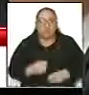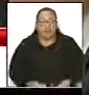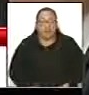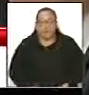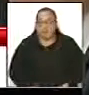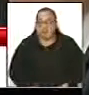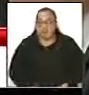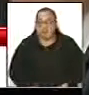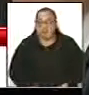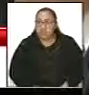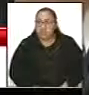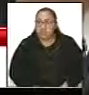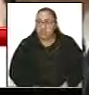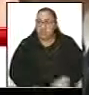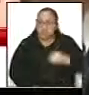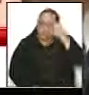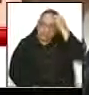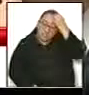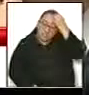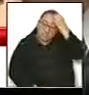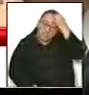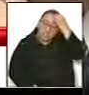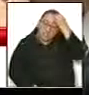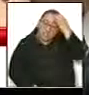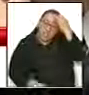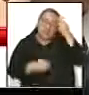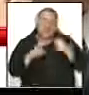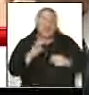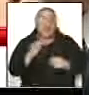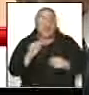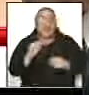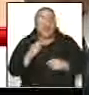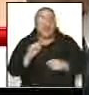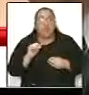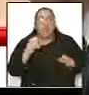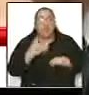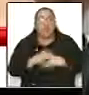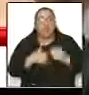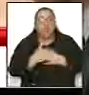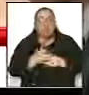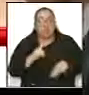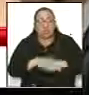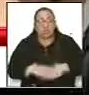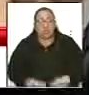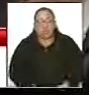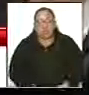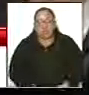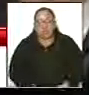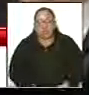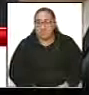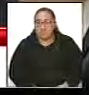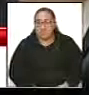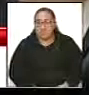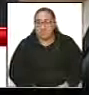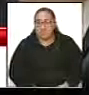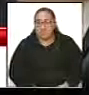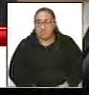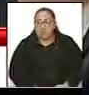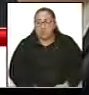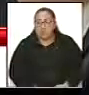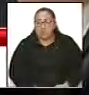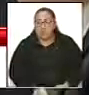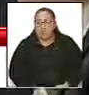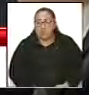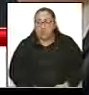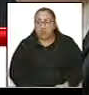2013. Posteriormente, una vez viables estos proyectos, fueron concursados y obviamente, como lo han indicado, fue la empresa mexicana la que ganó